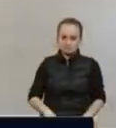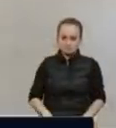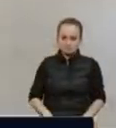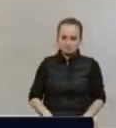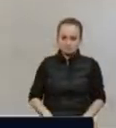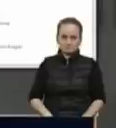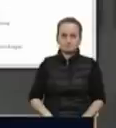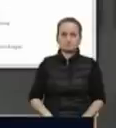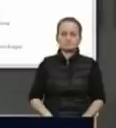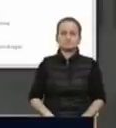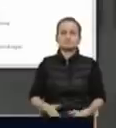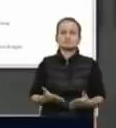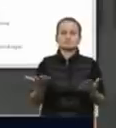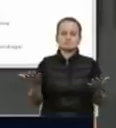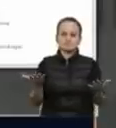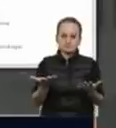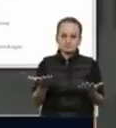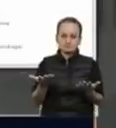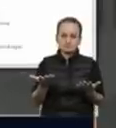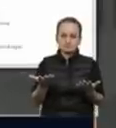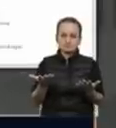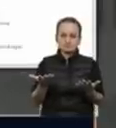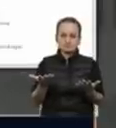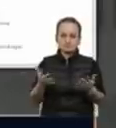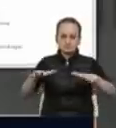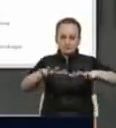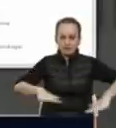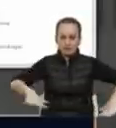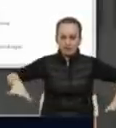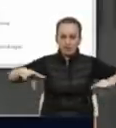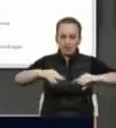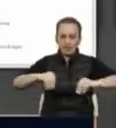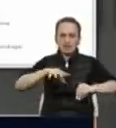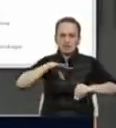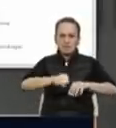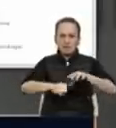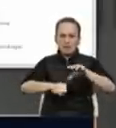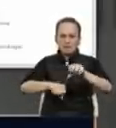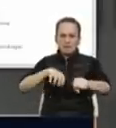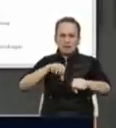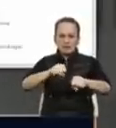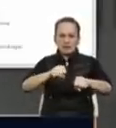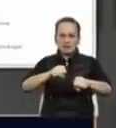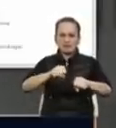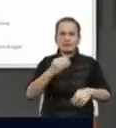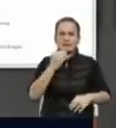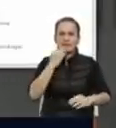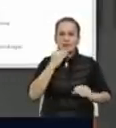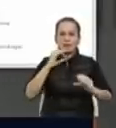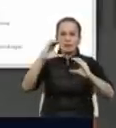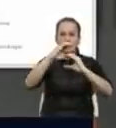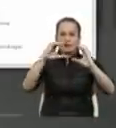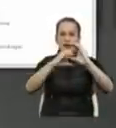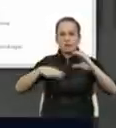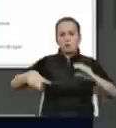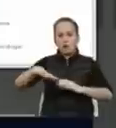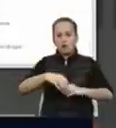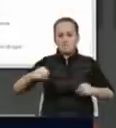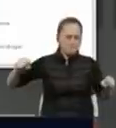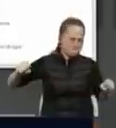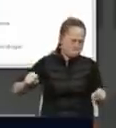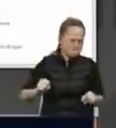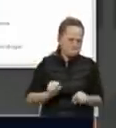la depredación de todo ese territorio, sobrevolar el Bajo Cauca,